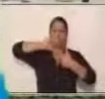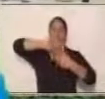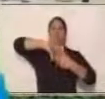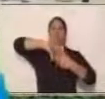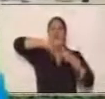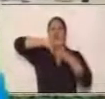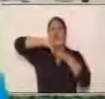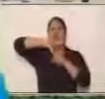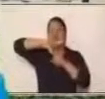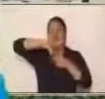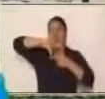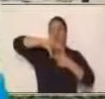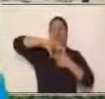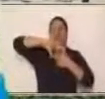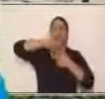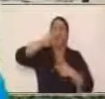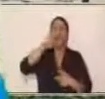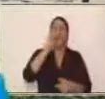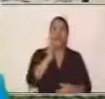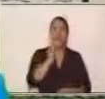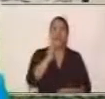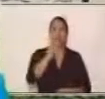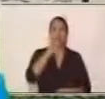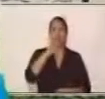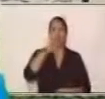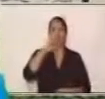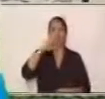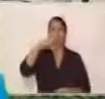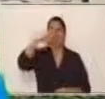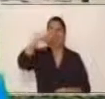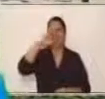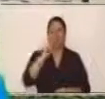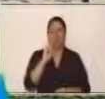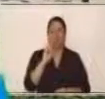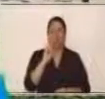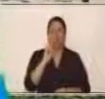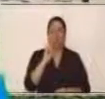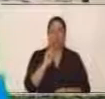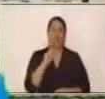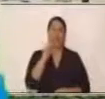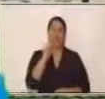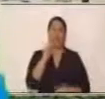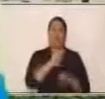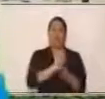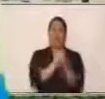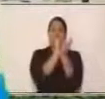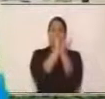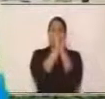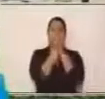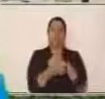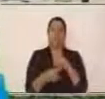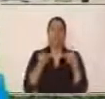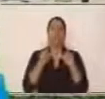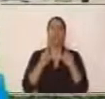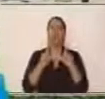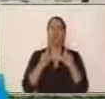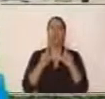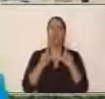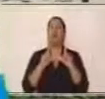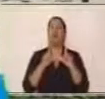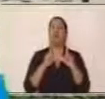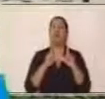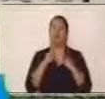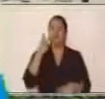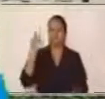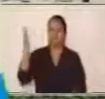Ángulo recto. Muy bien. Este rectángulo lo vamos a transformar en un cuadrado. Lo hacemos de la siguiente forma. Vamos a